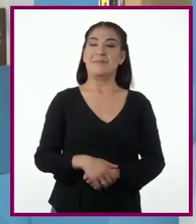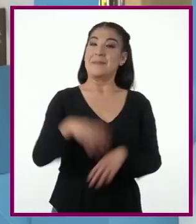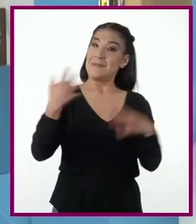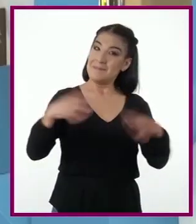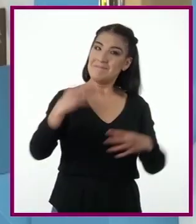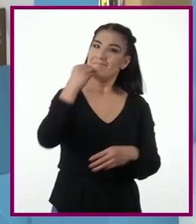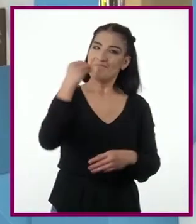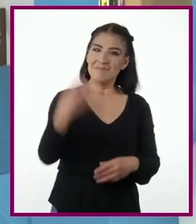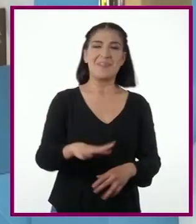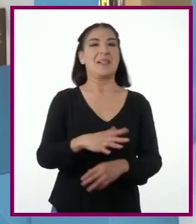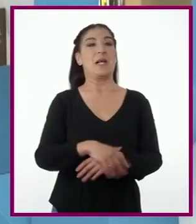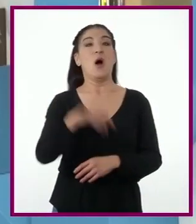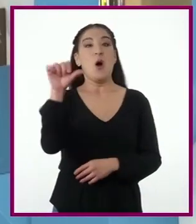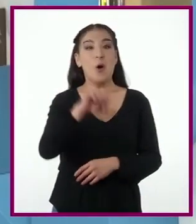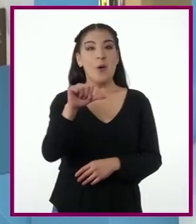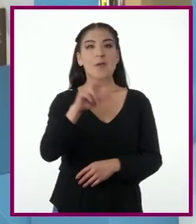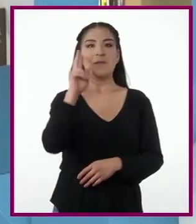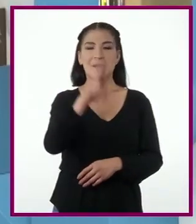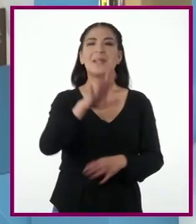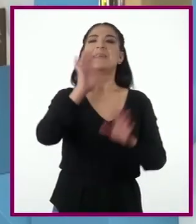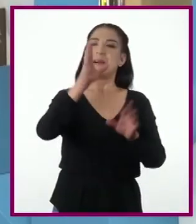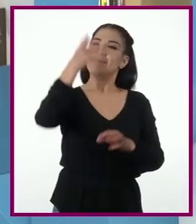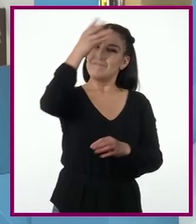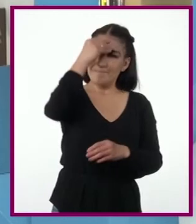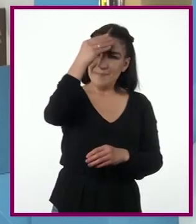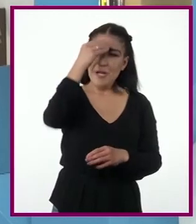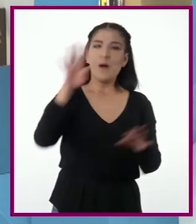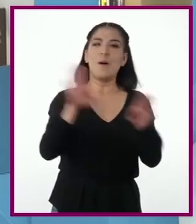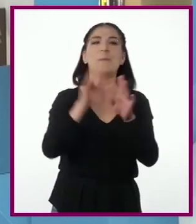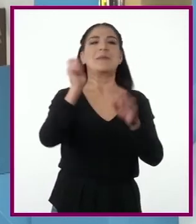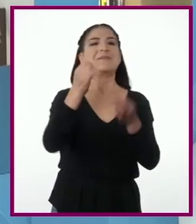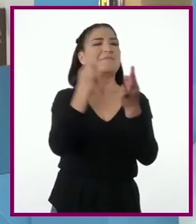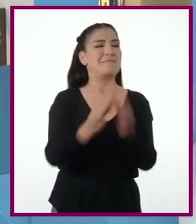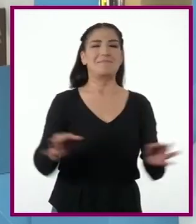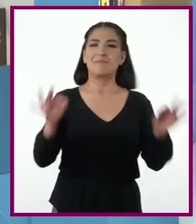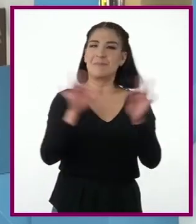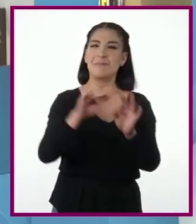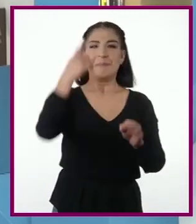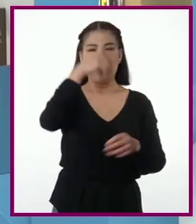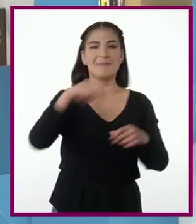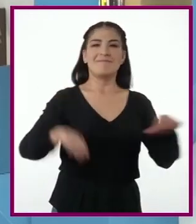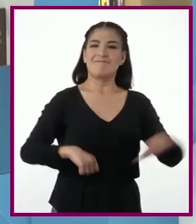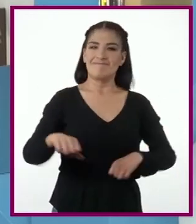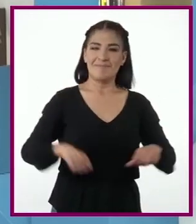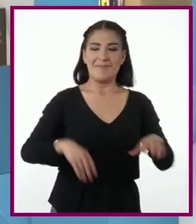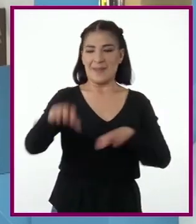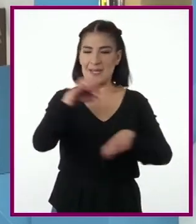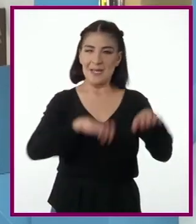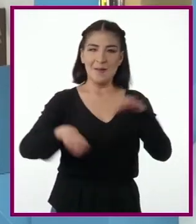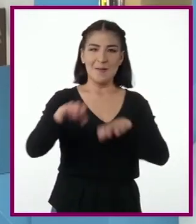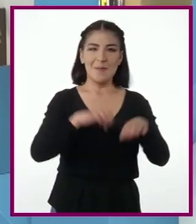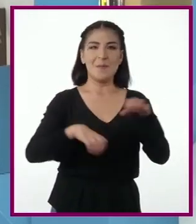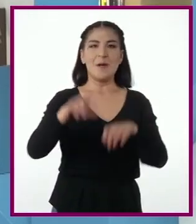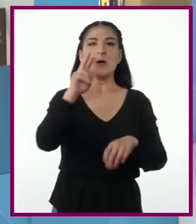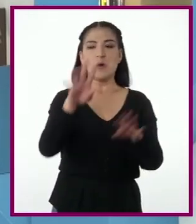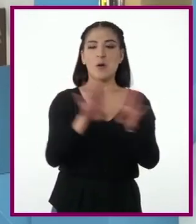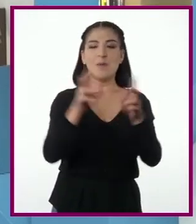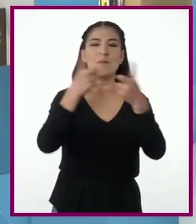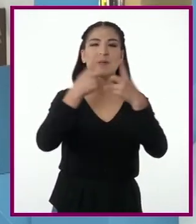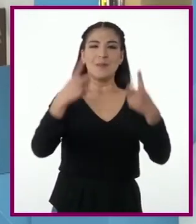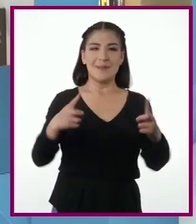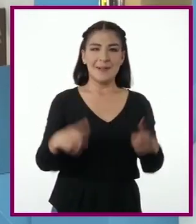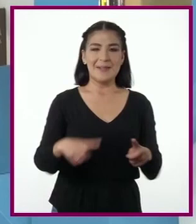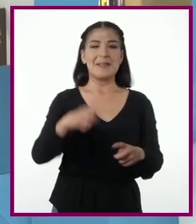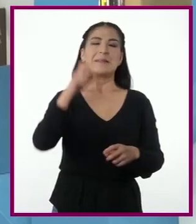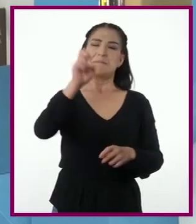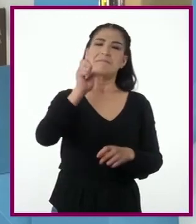¡Estupendo! Pues hoy has aprendido sobre la importancia de las actividades económicas que se desarrollaron en